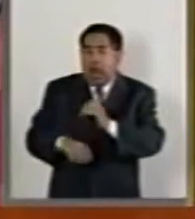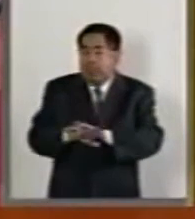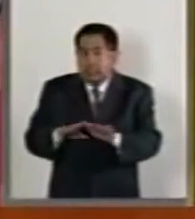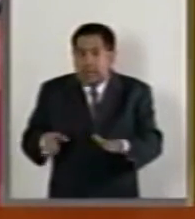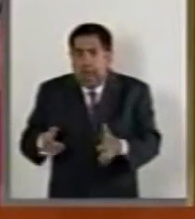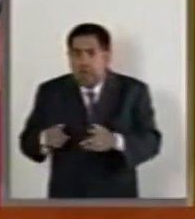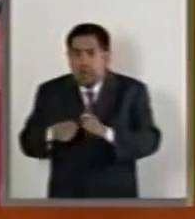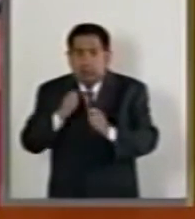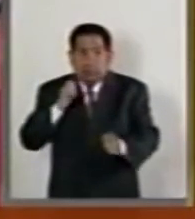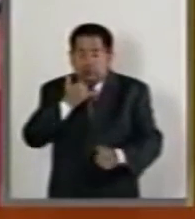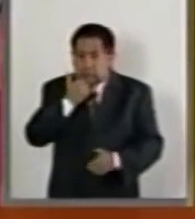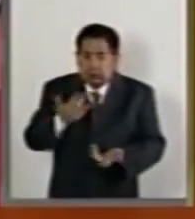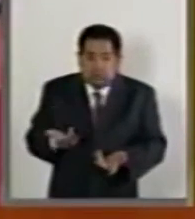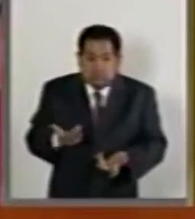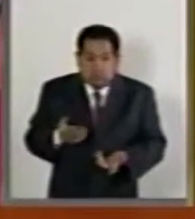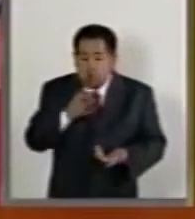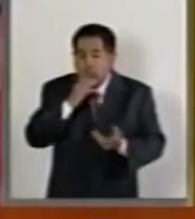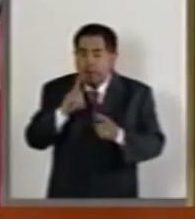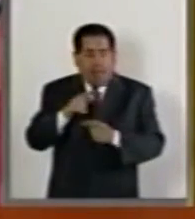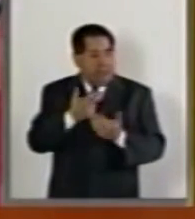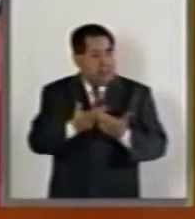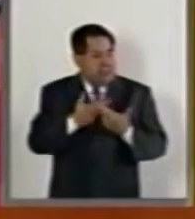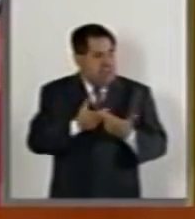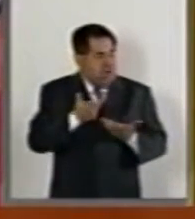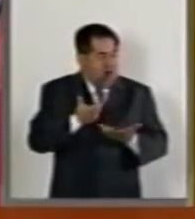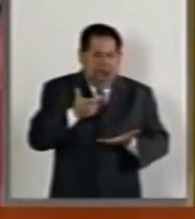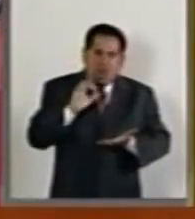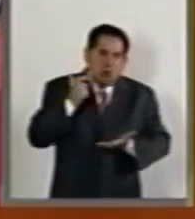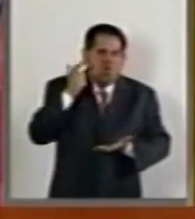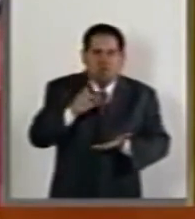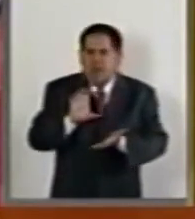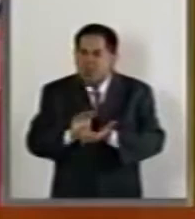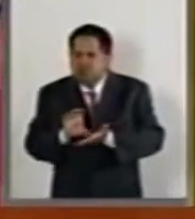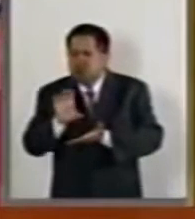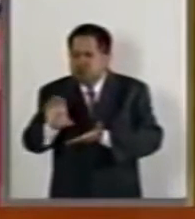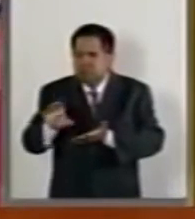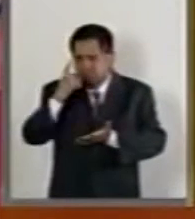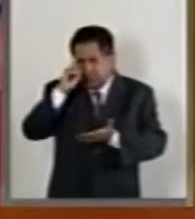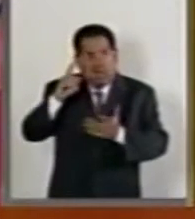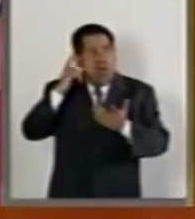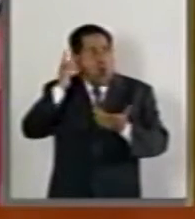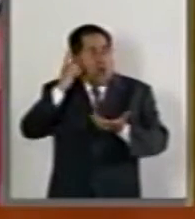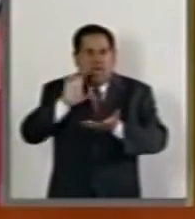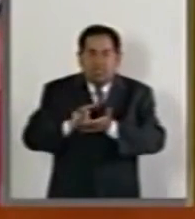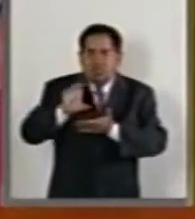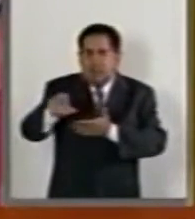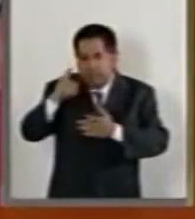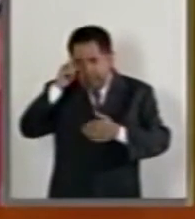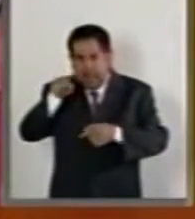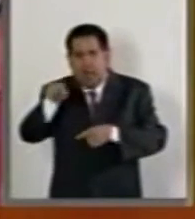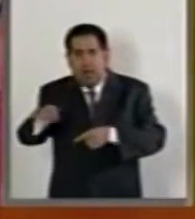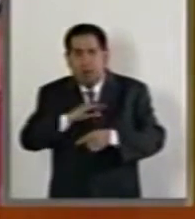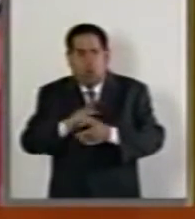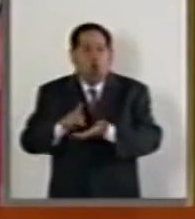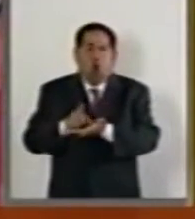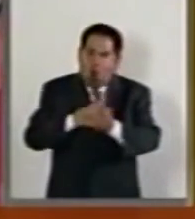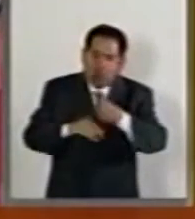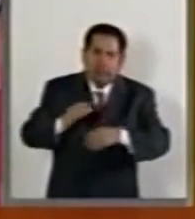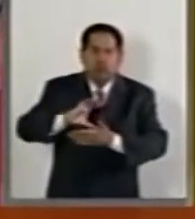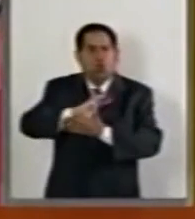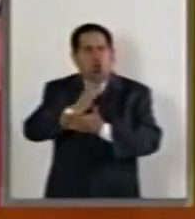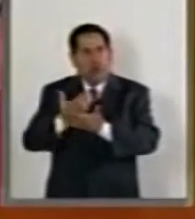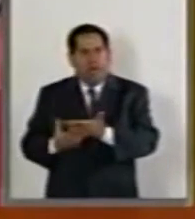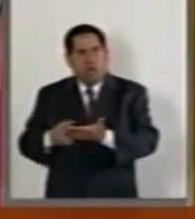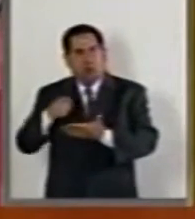comisión y no se cuenta con los fondos ni con la expectativa de recibir fondos para poder renovar